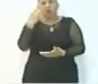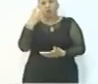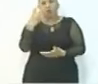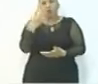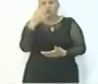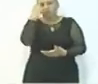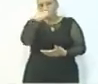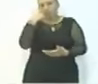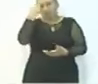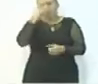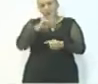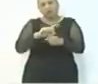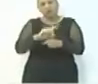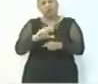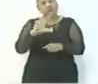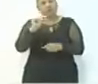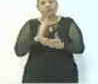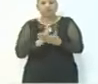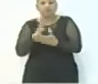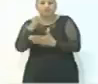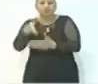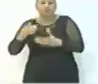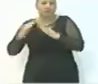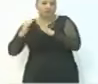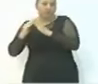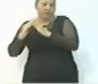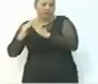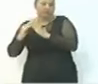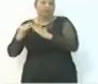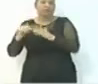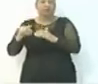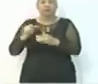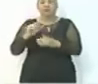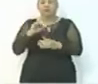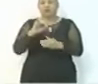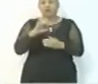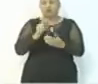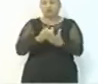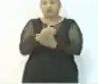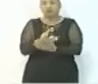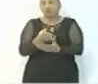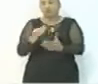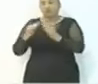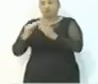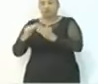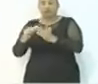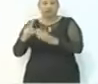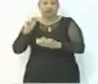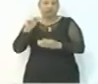disposición para que salgan lo menos posible en casa y de esta manera poder evitar la infección.